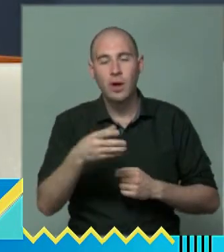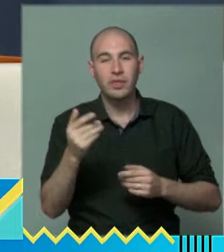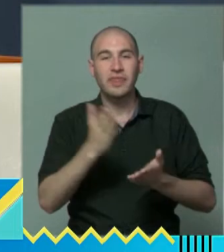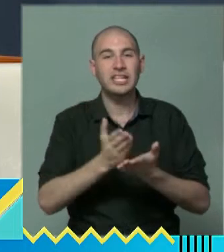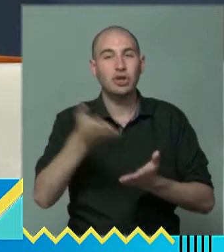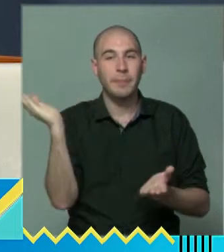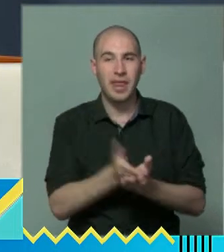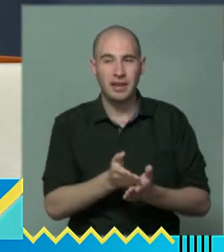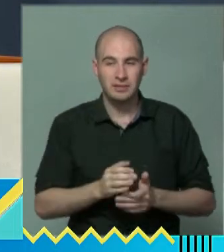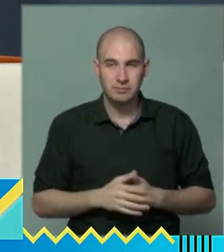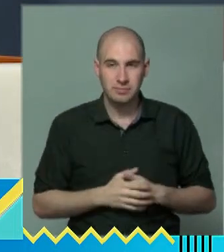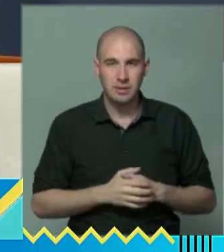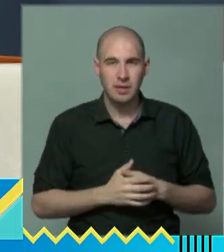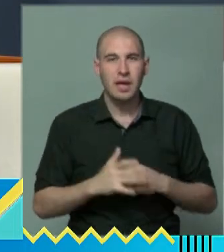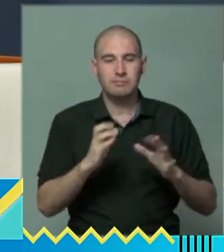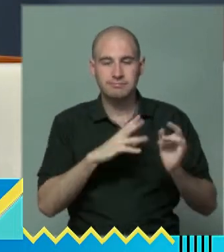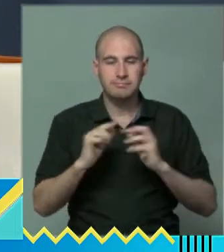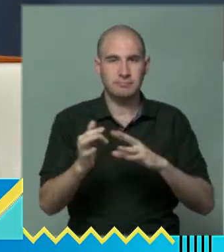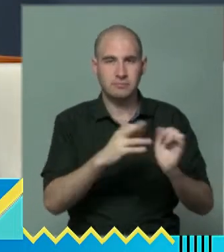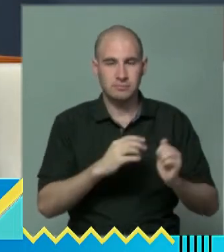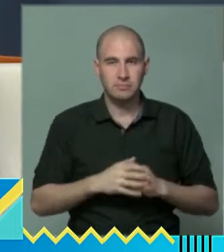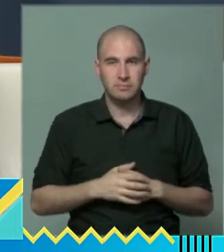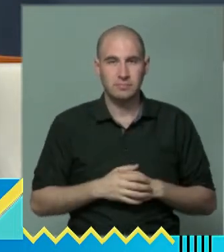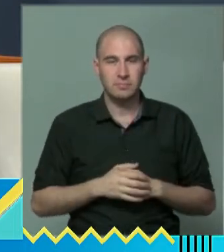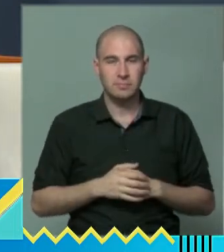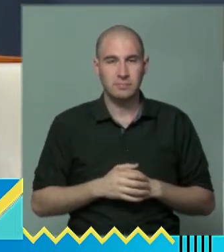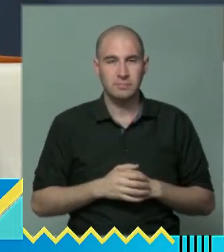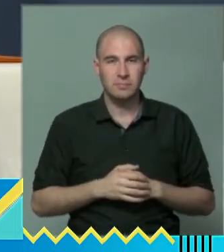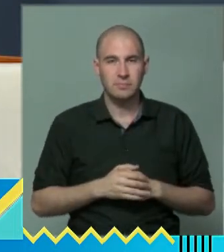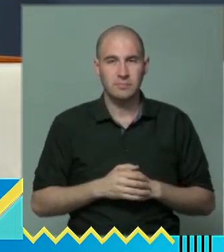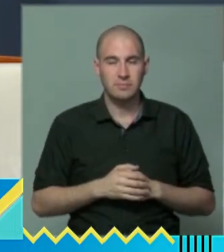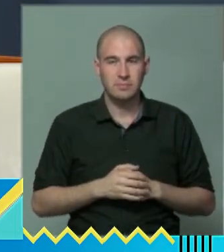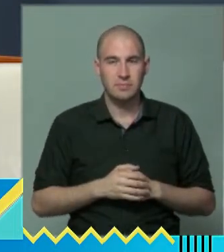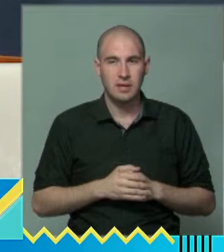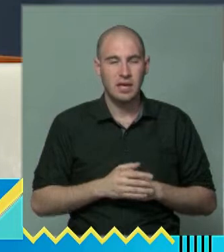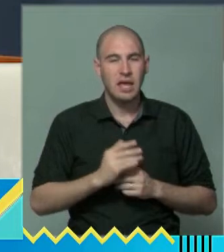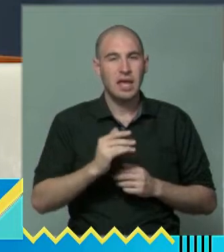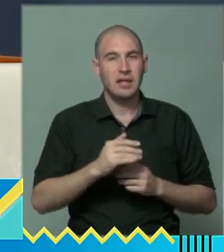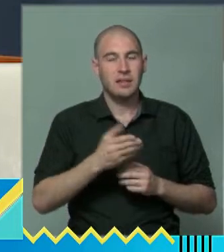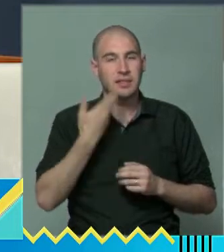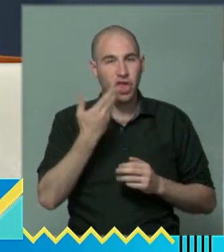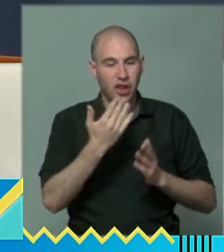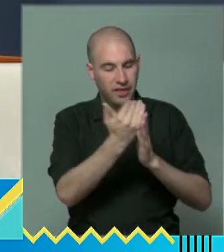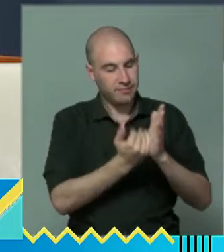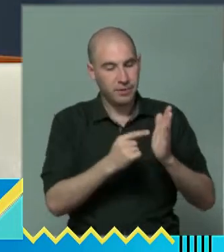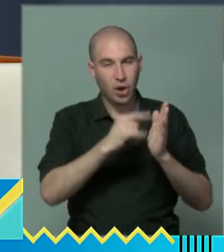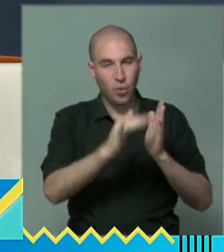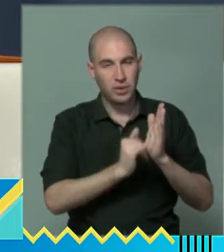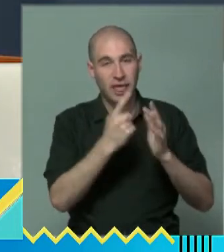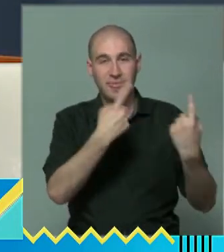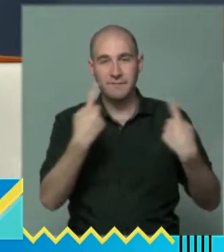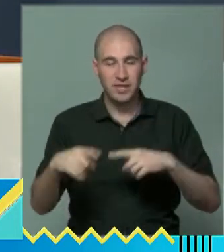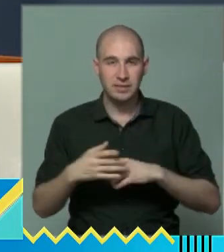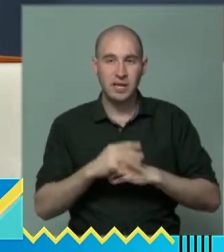derecho penal. Claro. Ahí hay una discusión en eso. En realidad, la teoría mayoritaria es que la